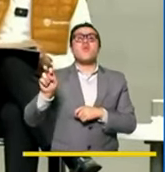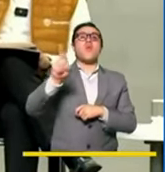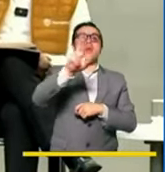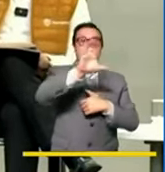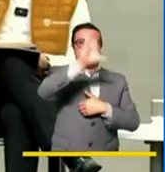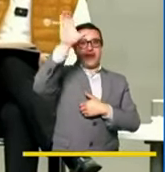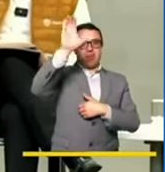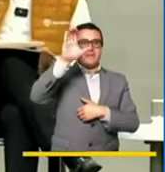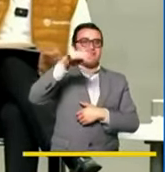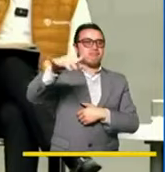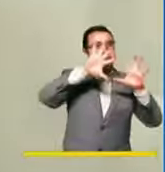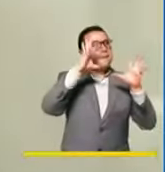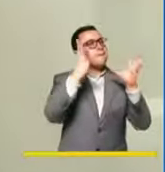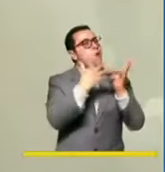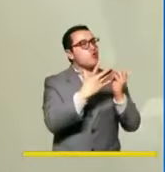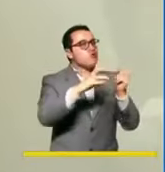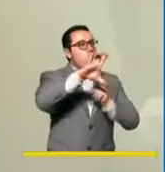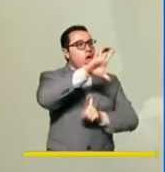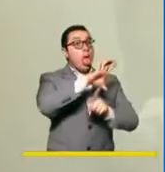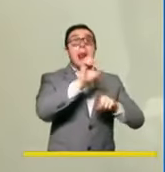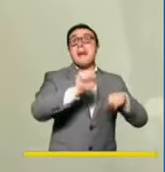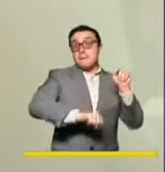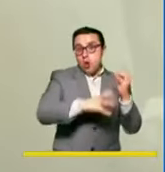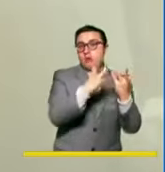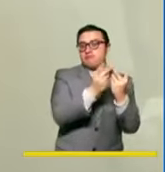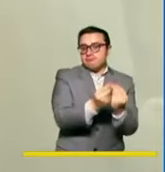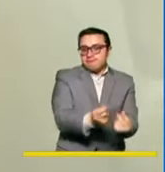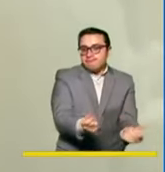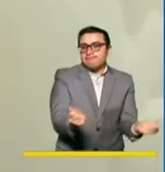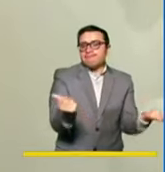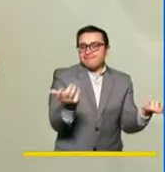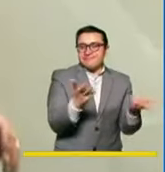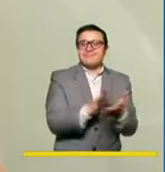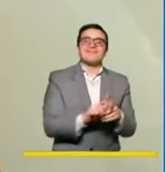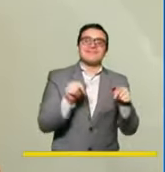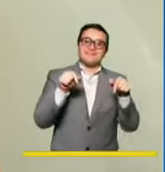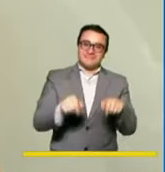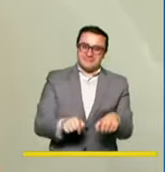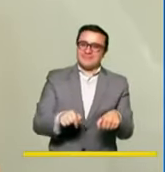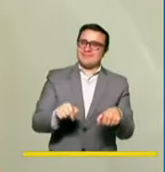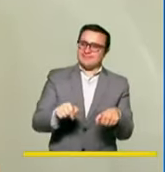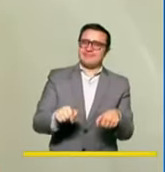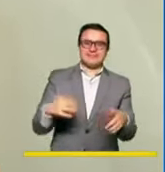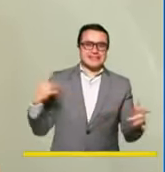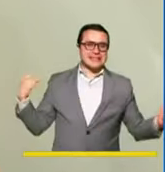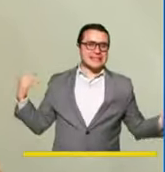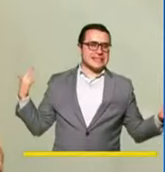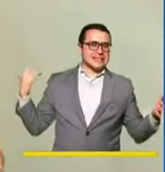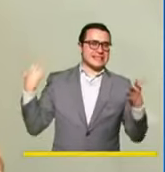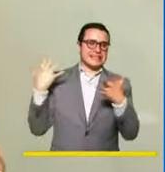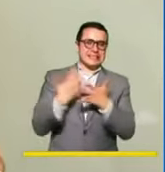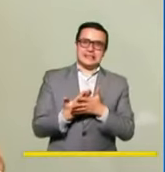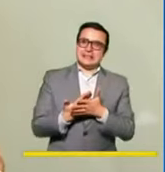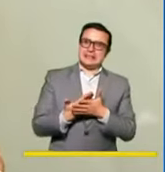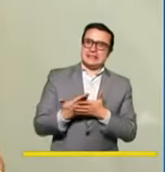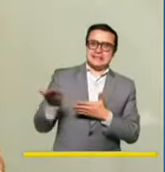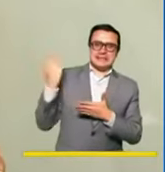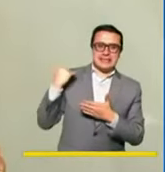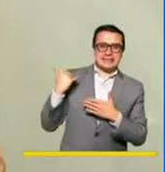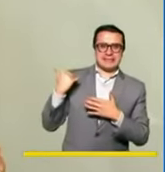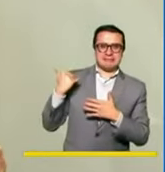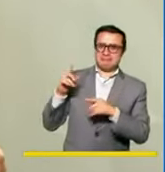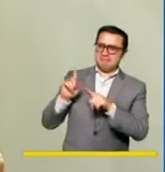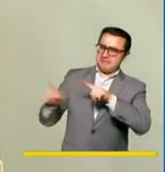cacao que entre otras cosas está siendo pagado a unos precios importantísimos en el mundo que le puede convenir a muchos colombianos la tasa